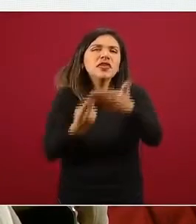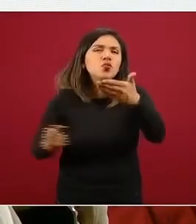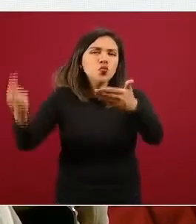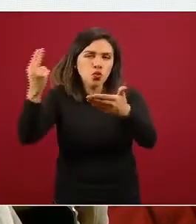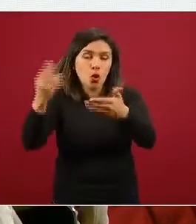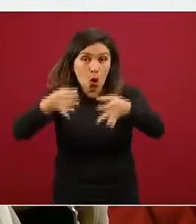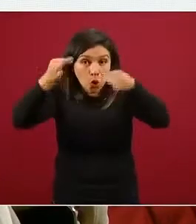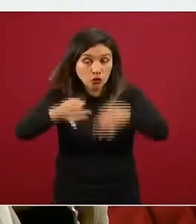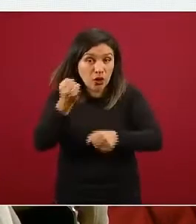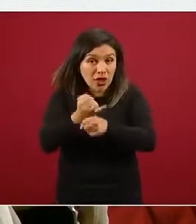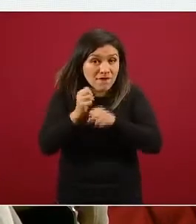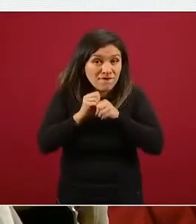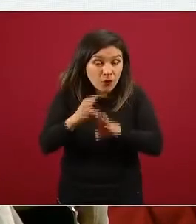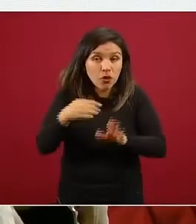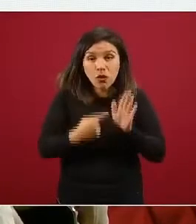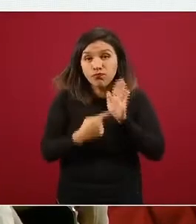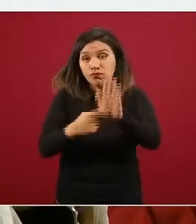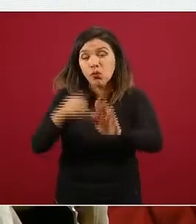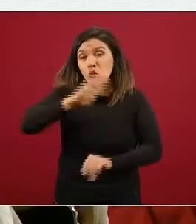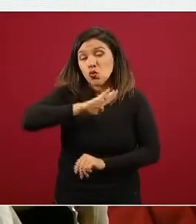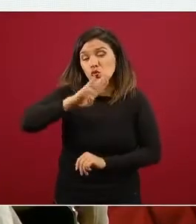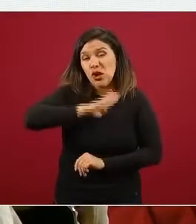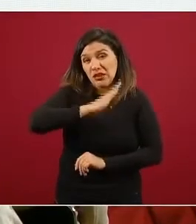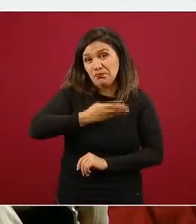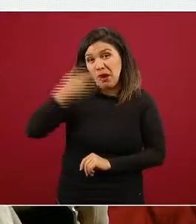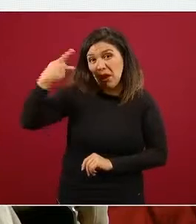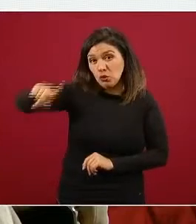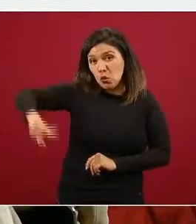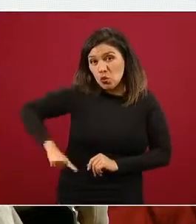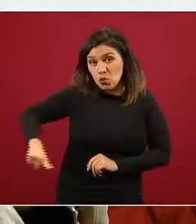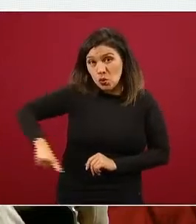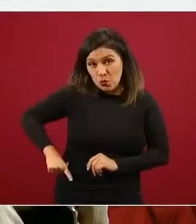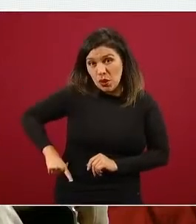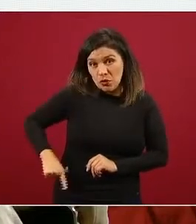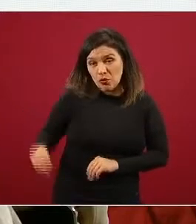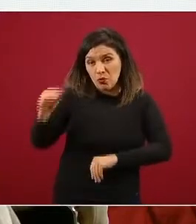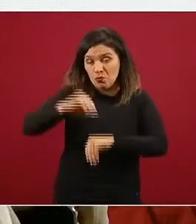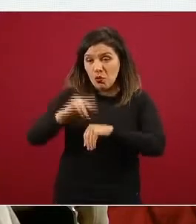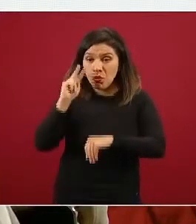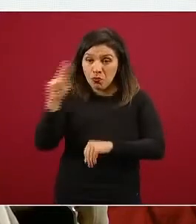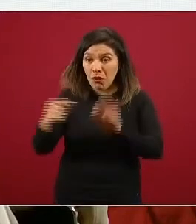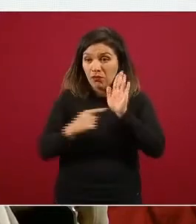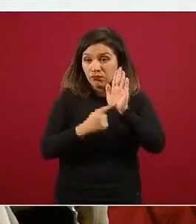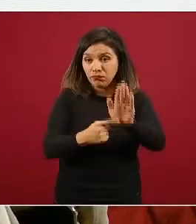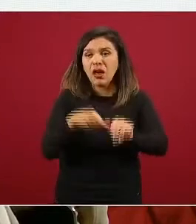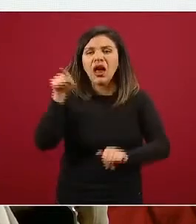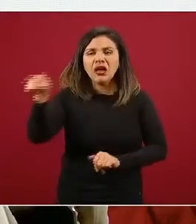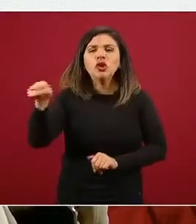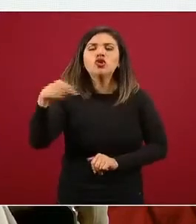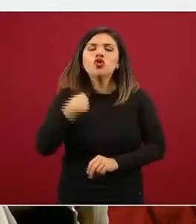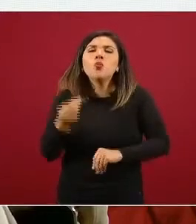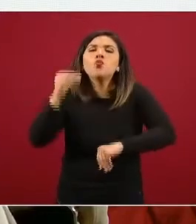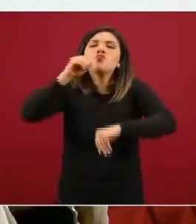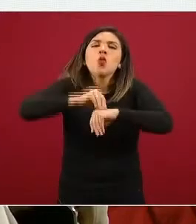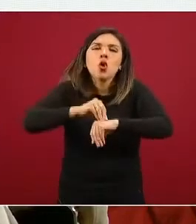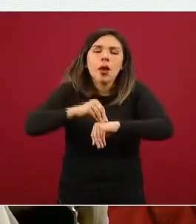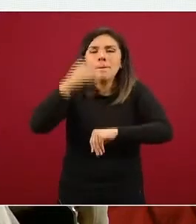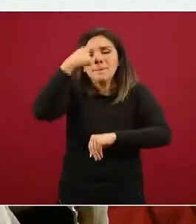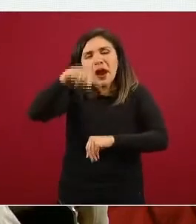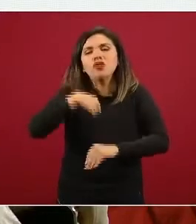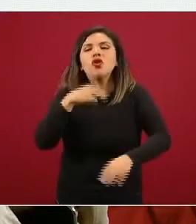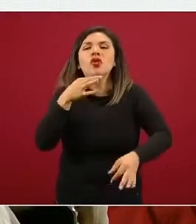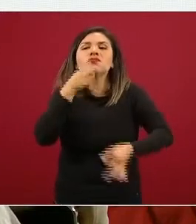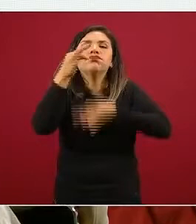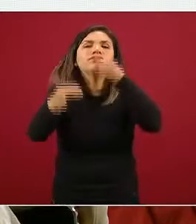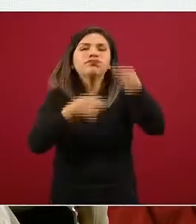de la información que presenta el gobierno español en esta gráfica ilustrativa. Esto lo hemos agregado para